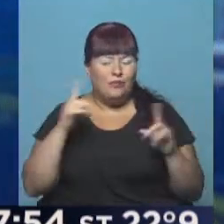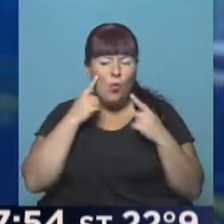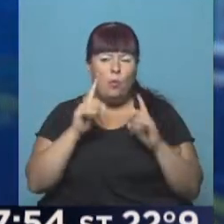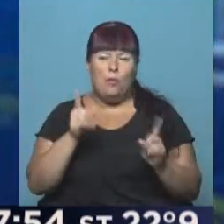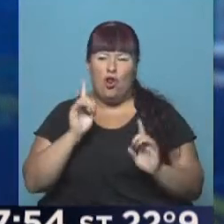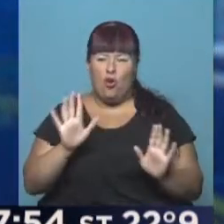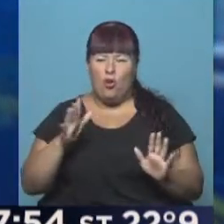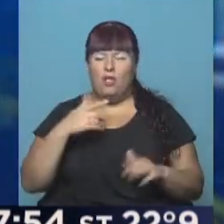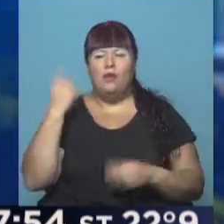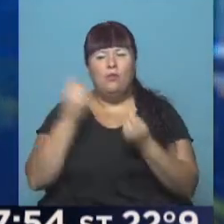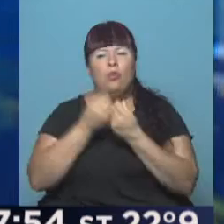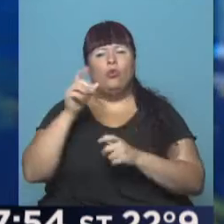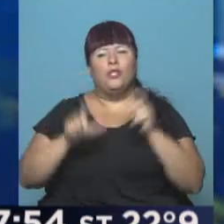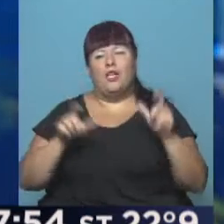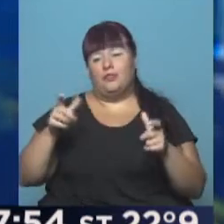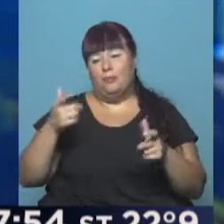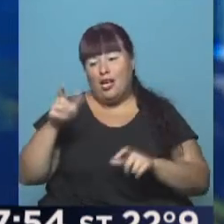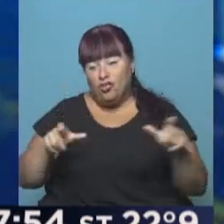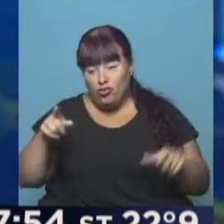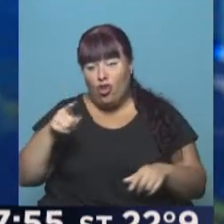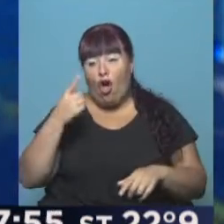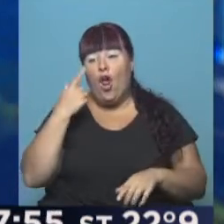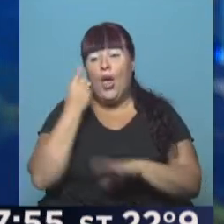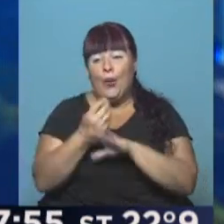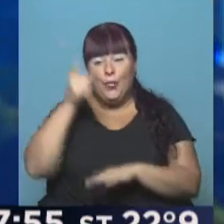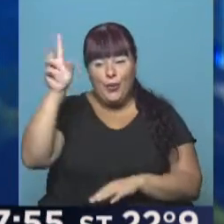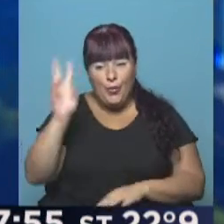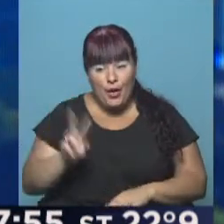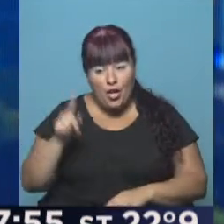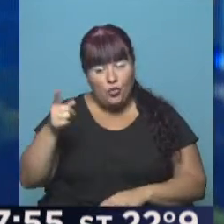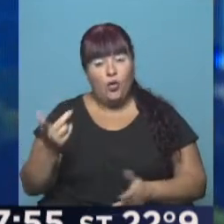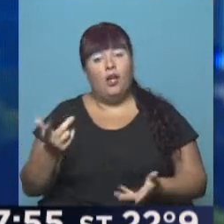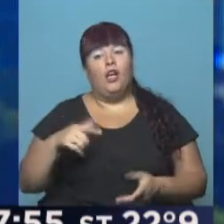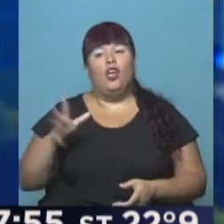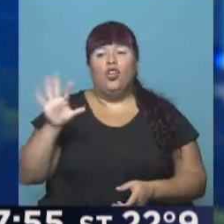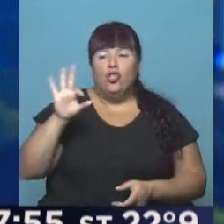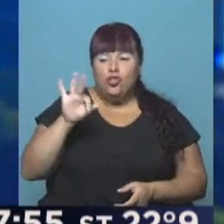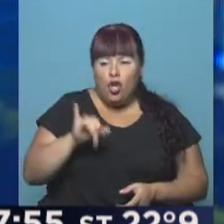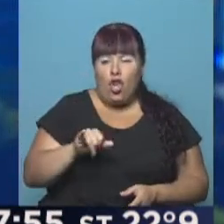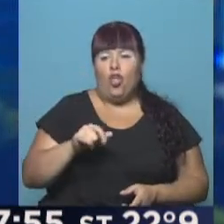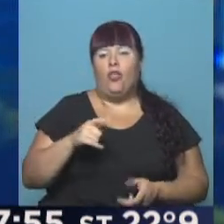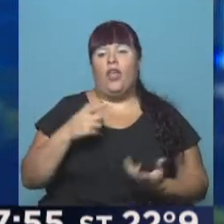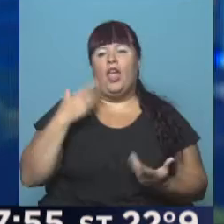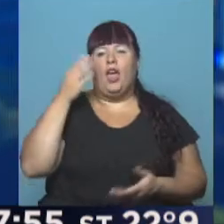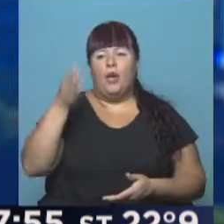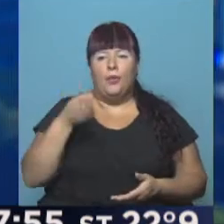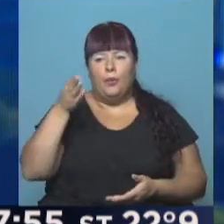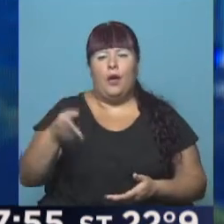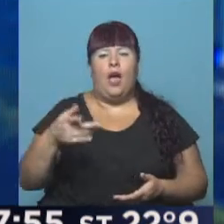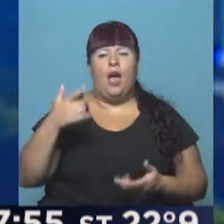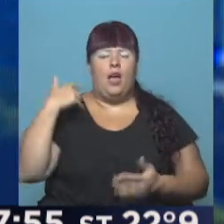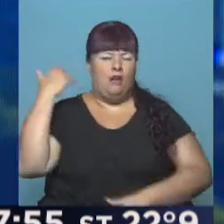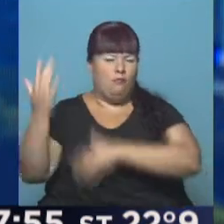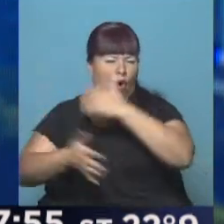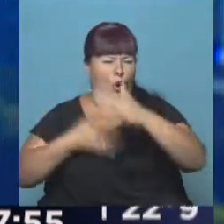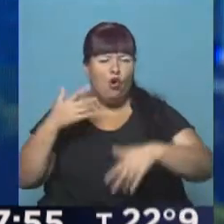alarmante para muchas de las personas que viven allí, que diariamente están asistiendo a actos muy violentos,